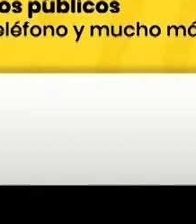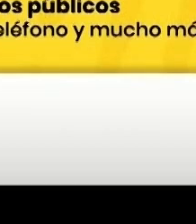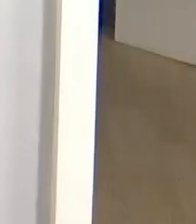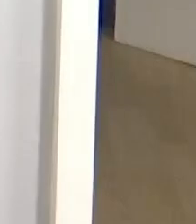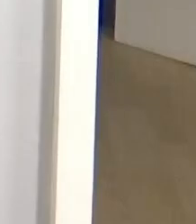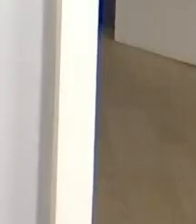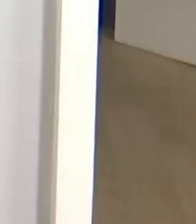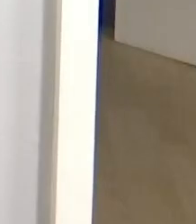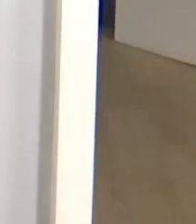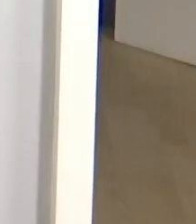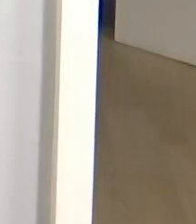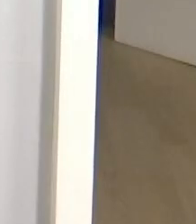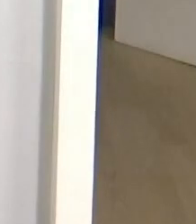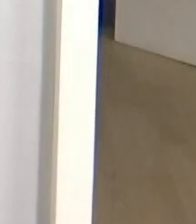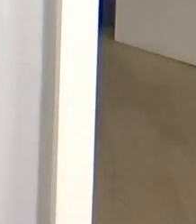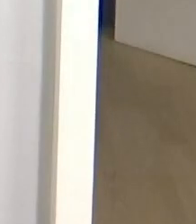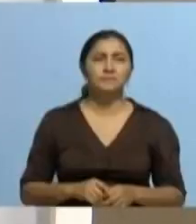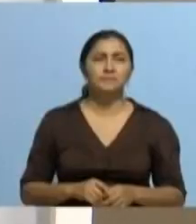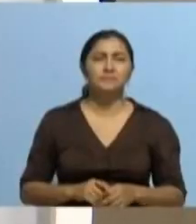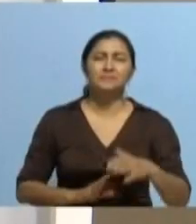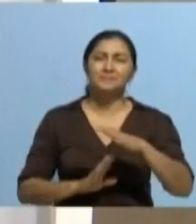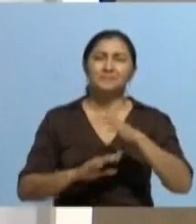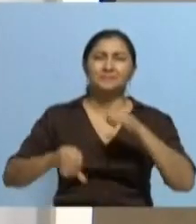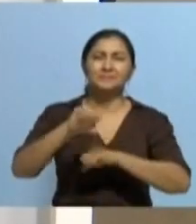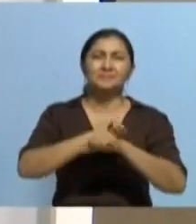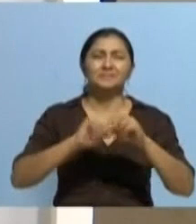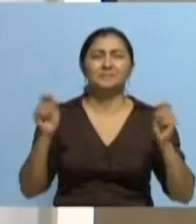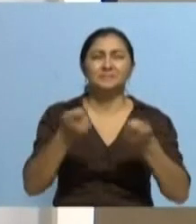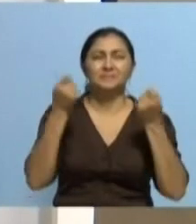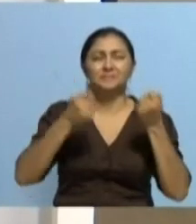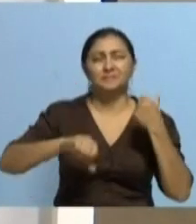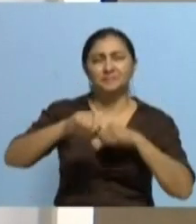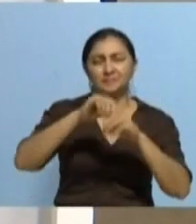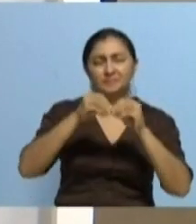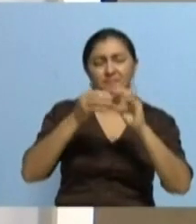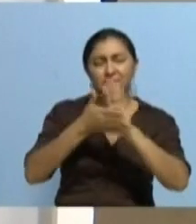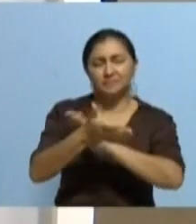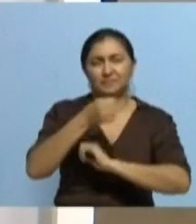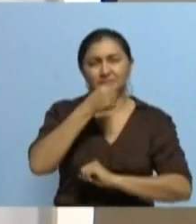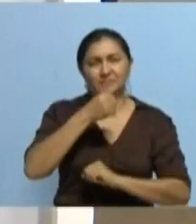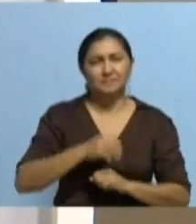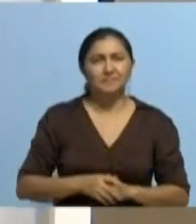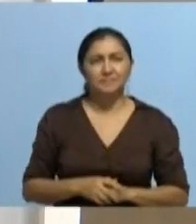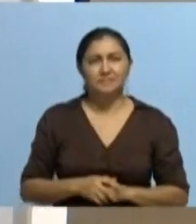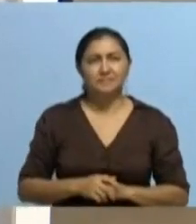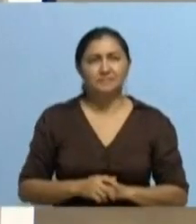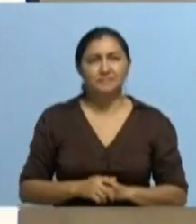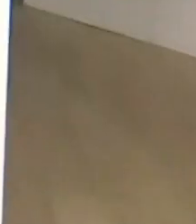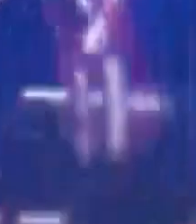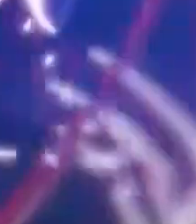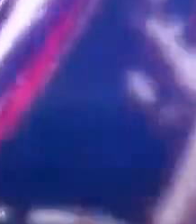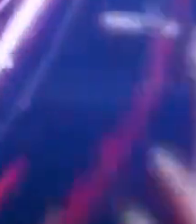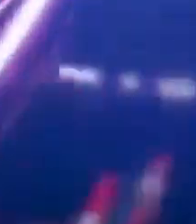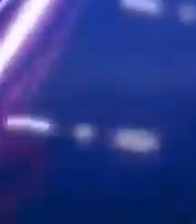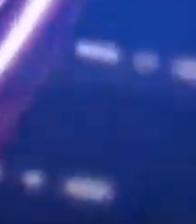Occidente. Llegó el momento de hacer una primera pausa en CB Noticias. Ya regresamos con más información.